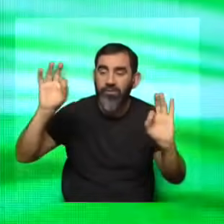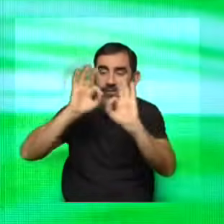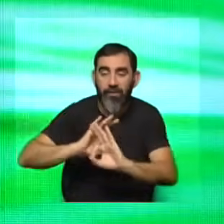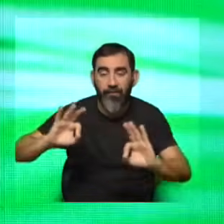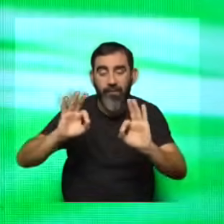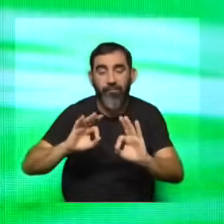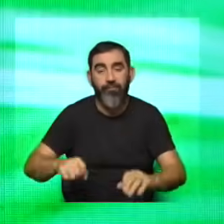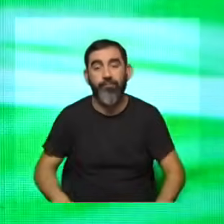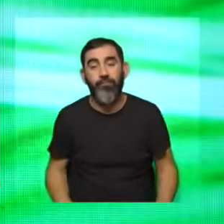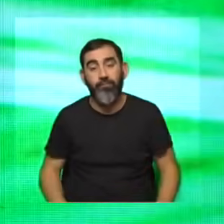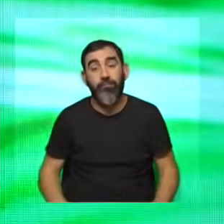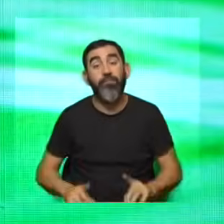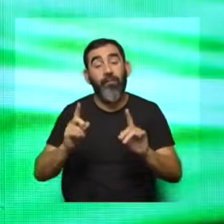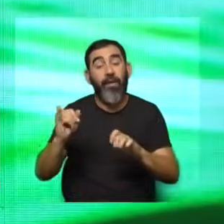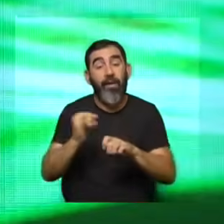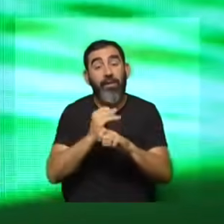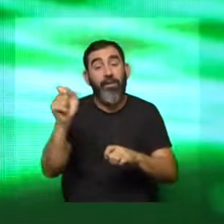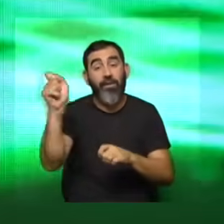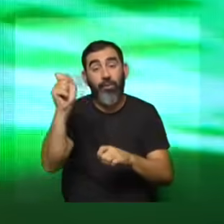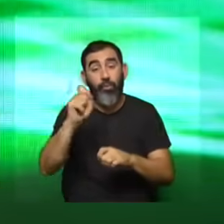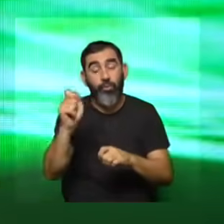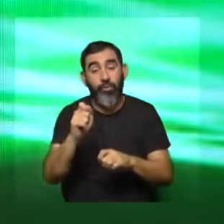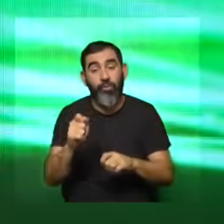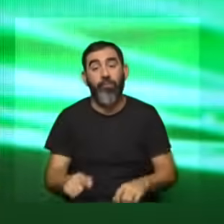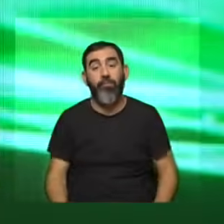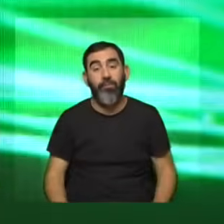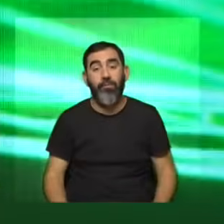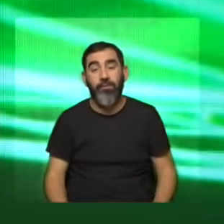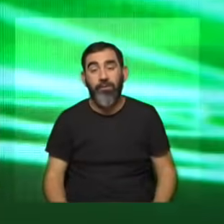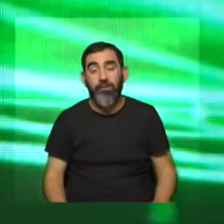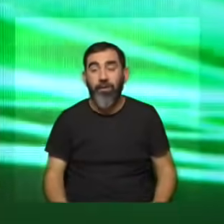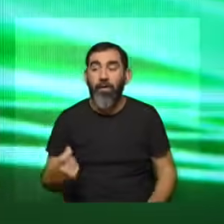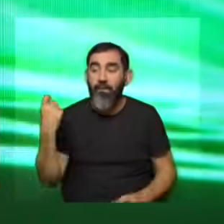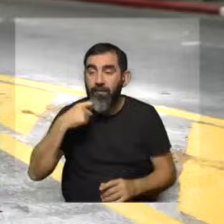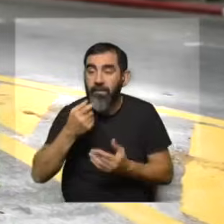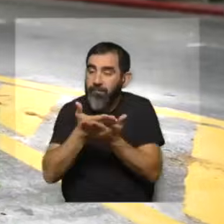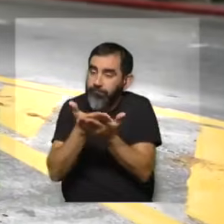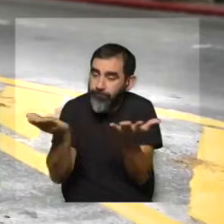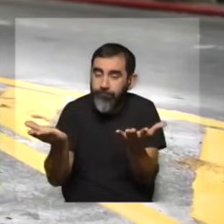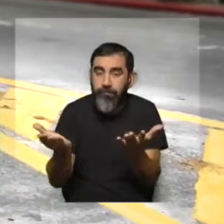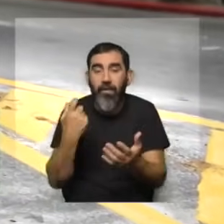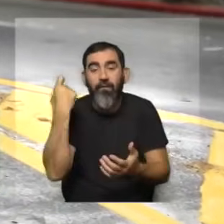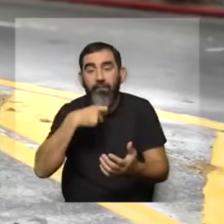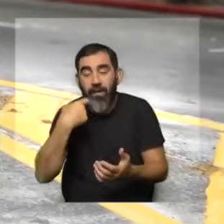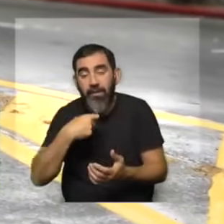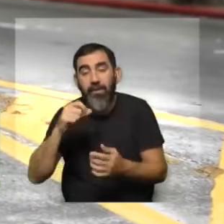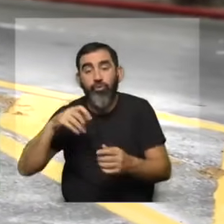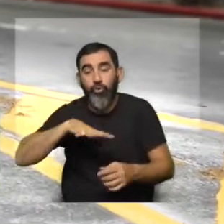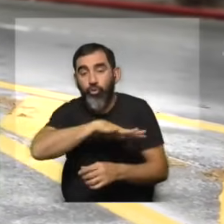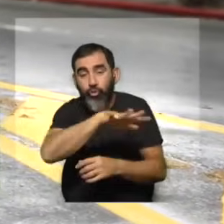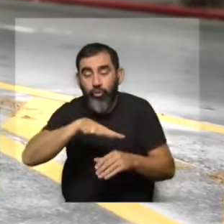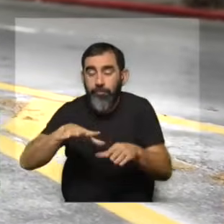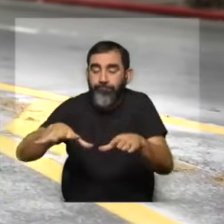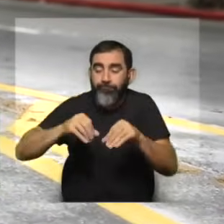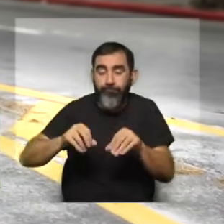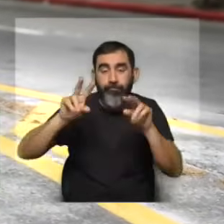invisibilizada, incluso dentro de las instituciones públicas, ¿no? Cuesta ponerlas en su lugar. Falta que la sociedad se apropie